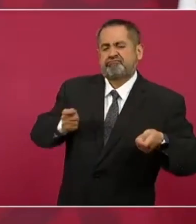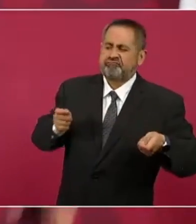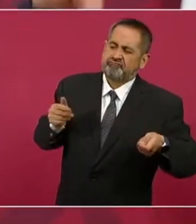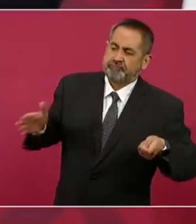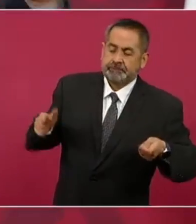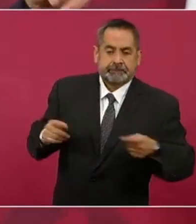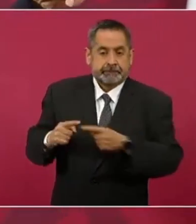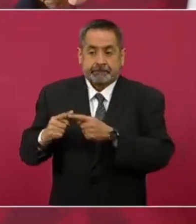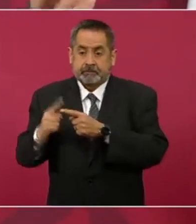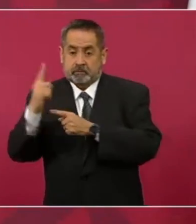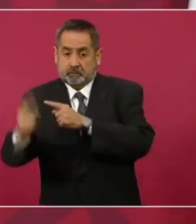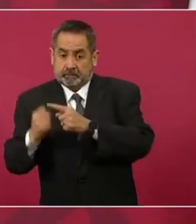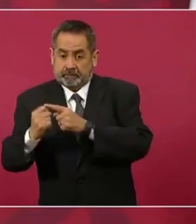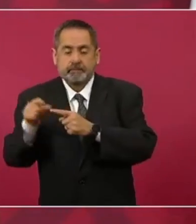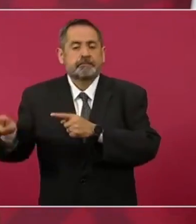Y al año una elección.